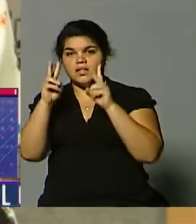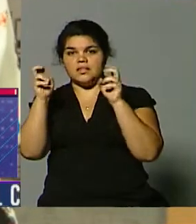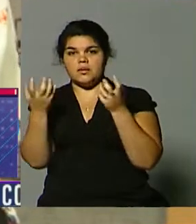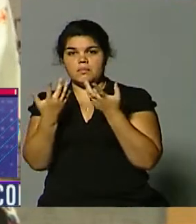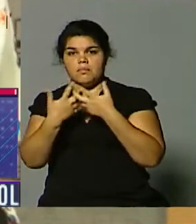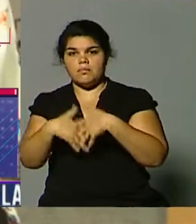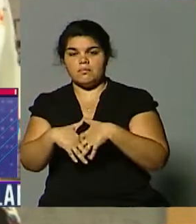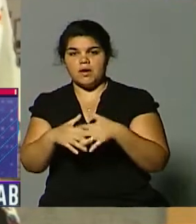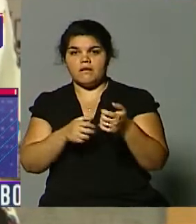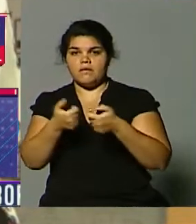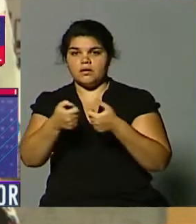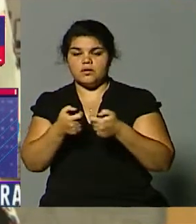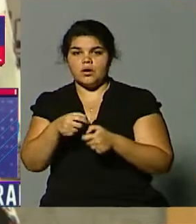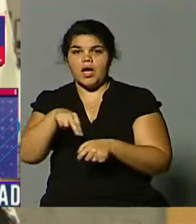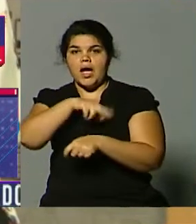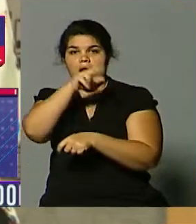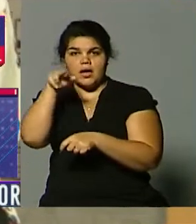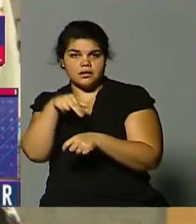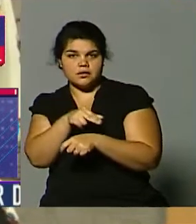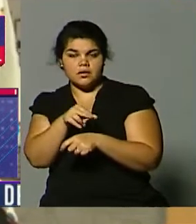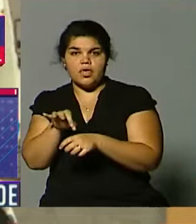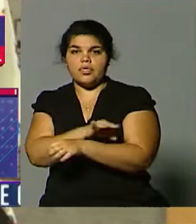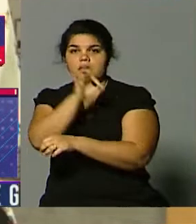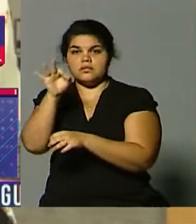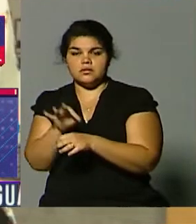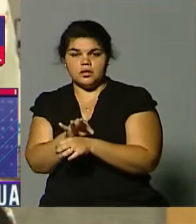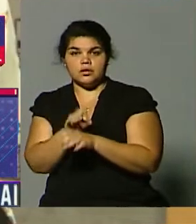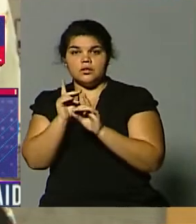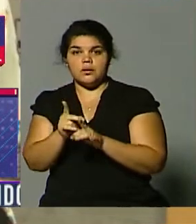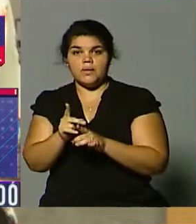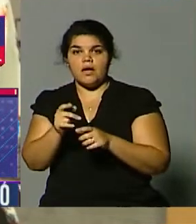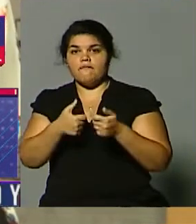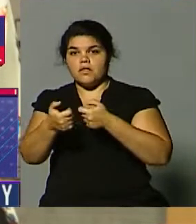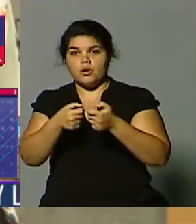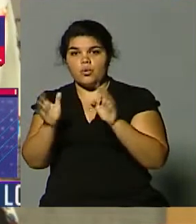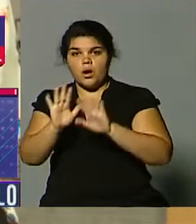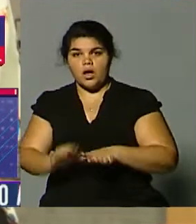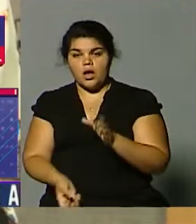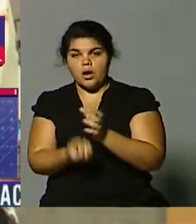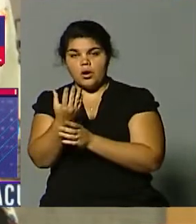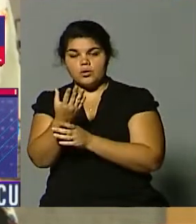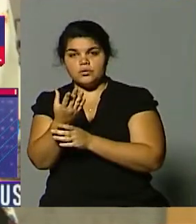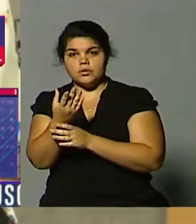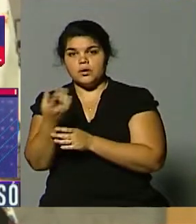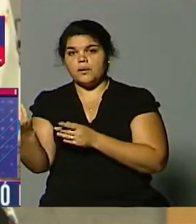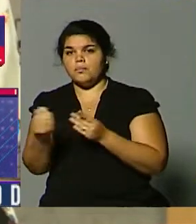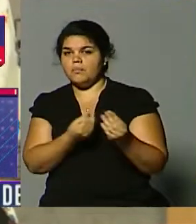con artes, diseño y el desarrollo de videojuegos. Pensado